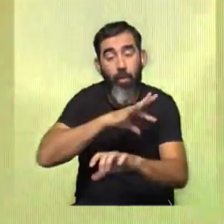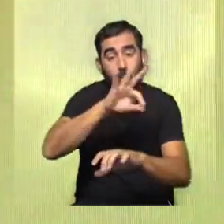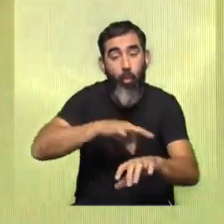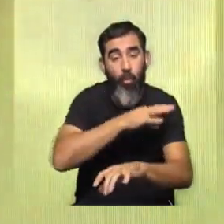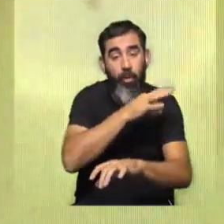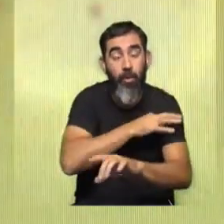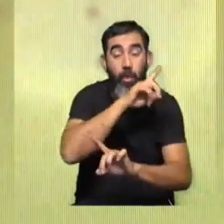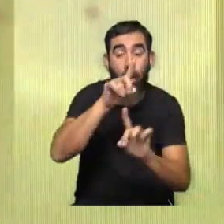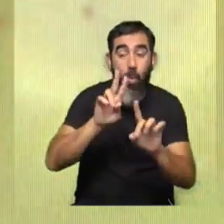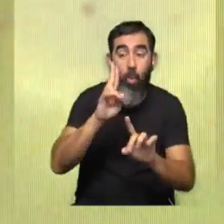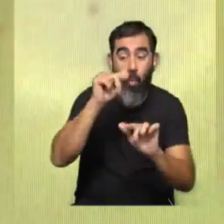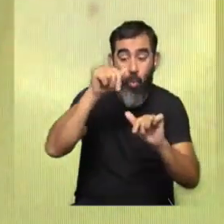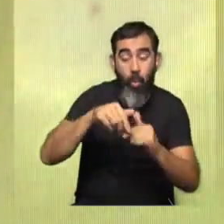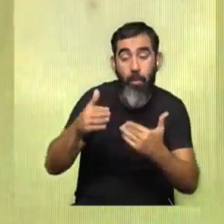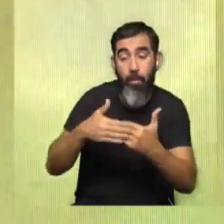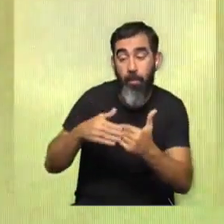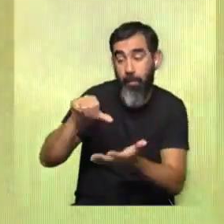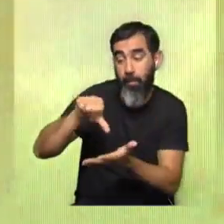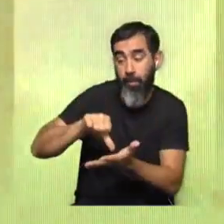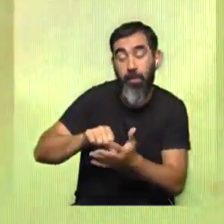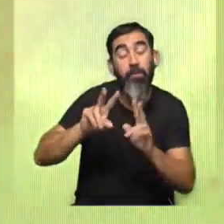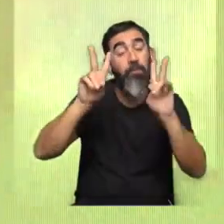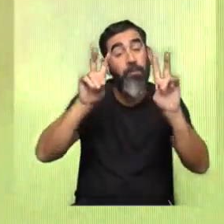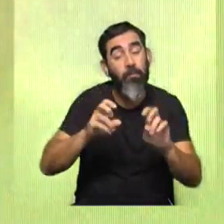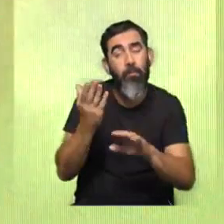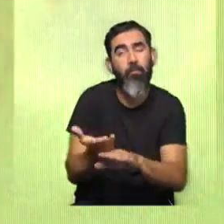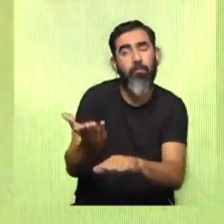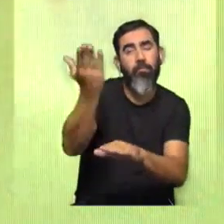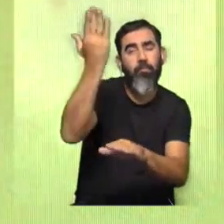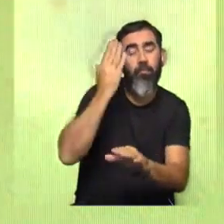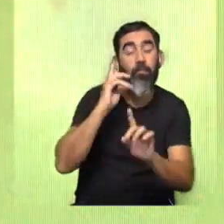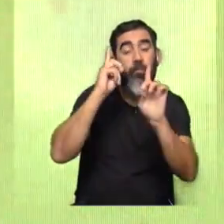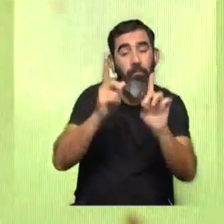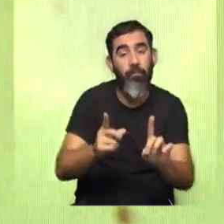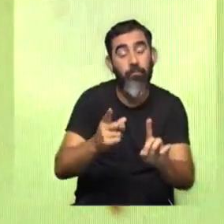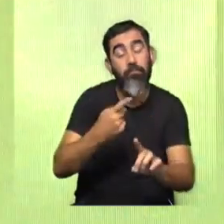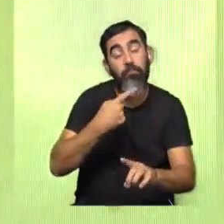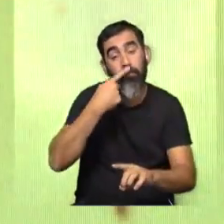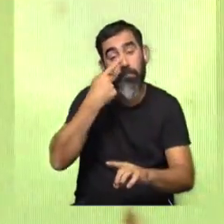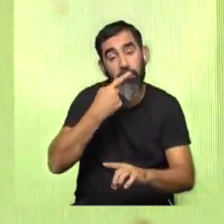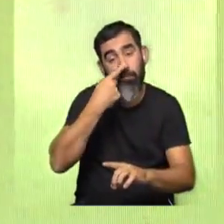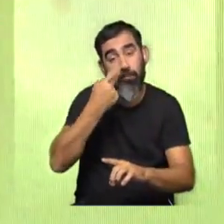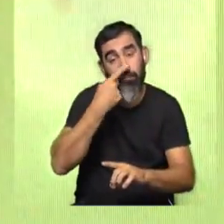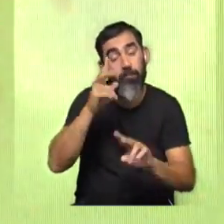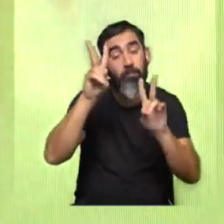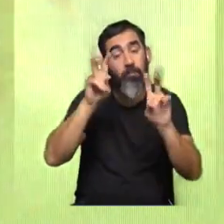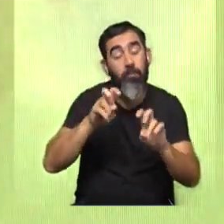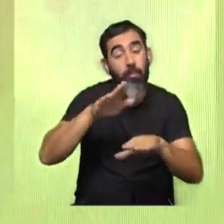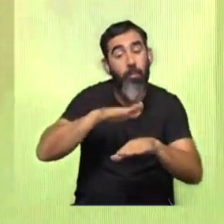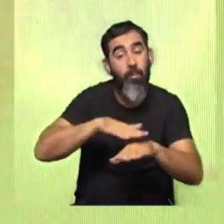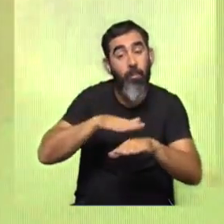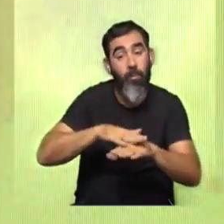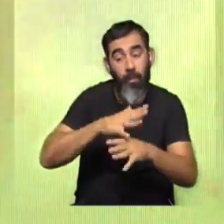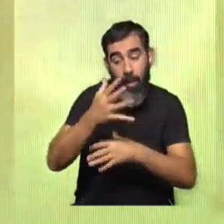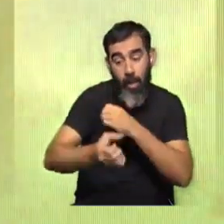algunos casos en Uruguay. Bueno, hay otro tema que también en su momento causó mucho interés y que tiene que ver con el momento del año en el que